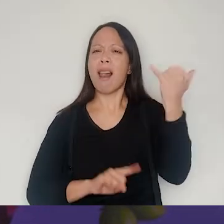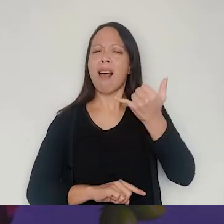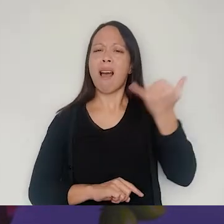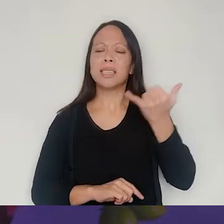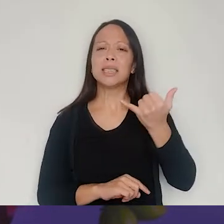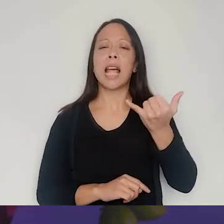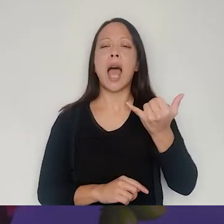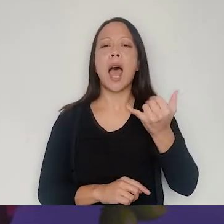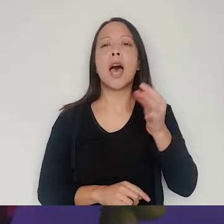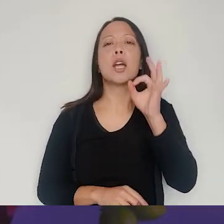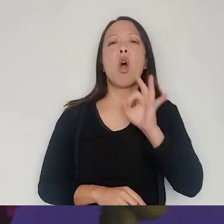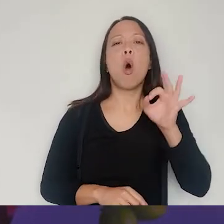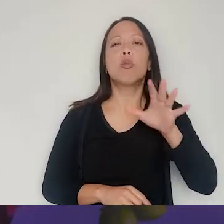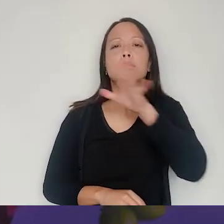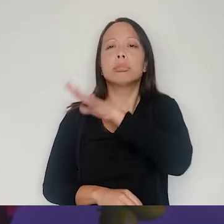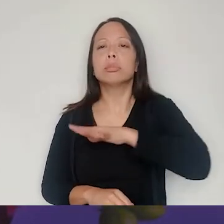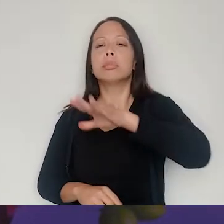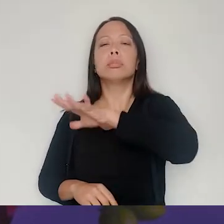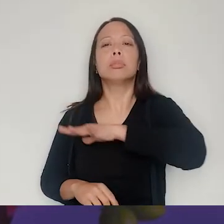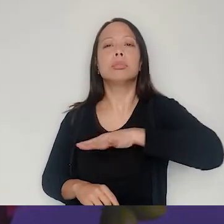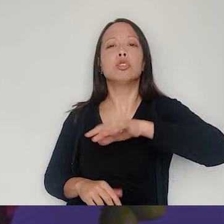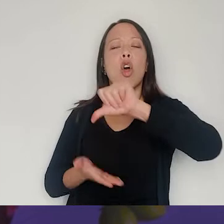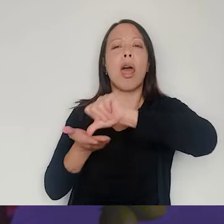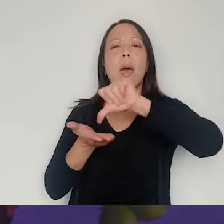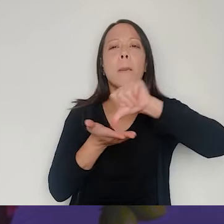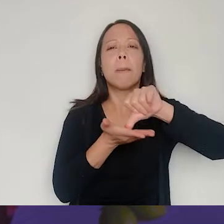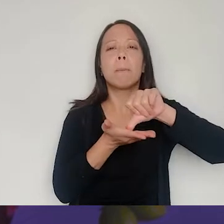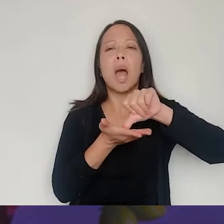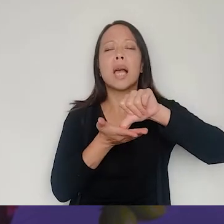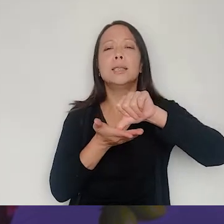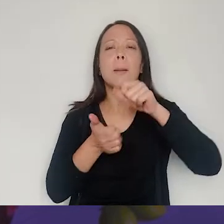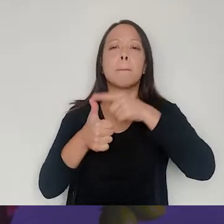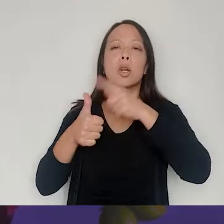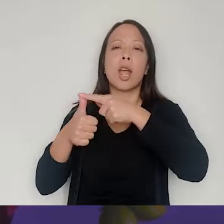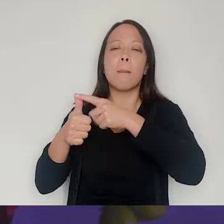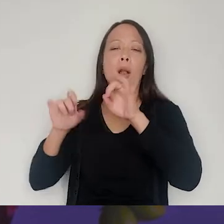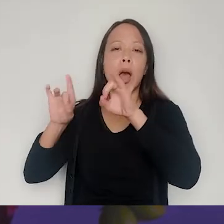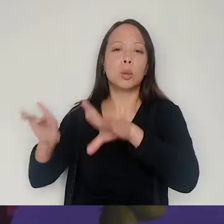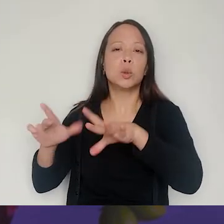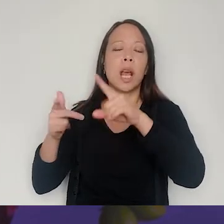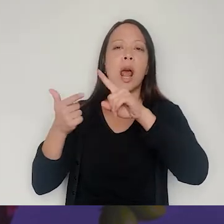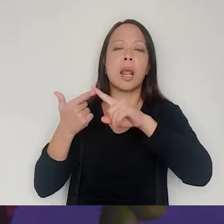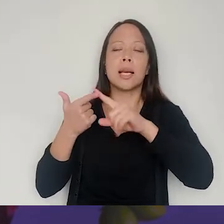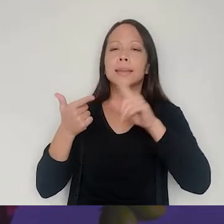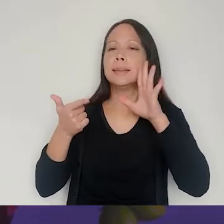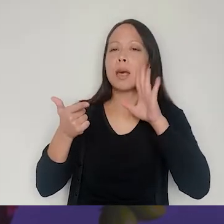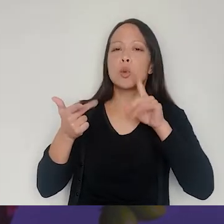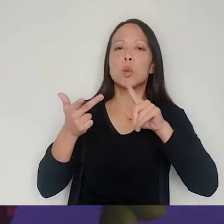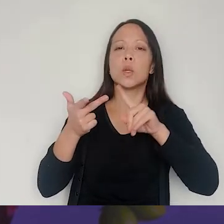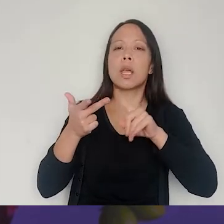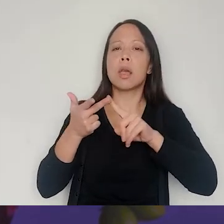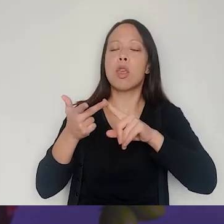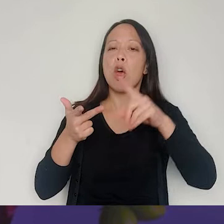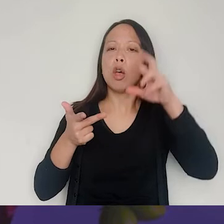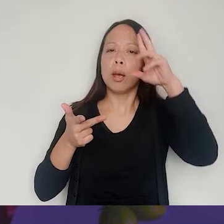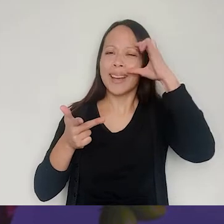pudiera ser Australia, Estados Unidos o países como Reino Unido o España. Concretamente, allí hablaban de que el